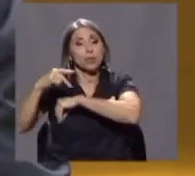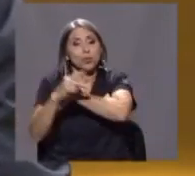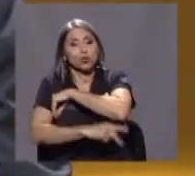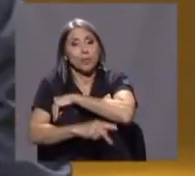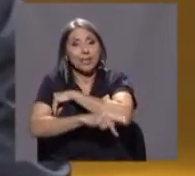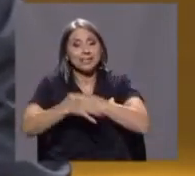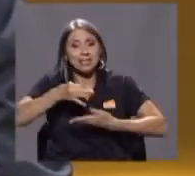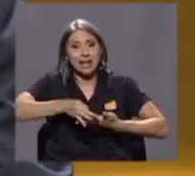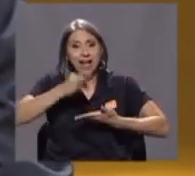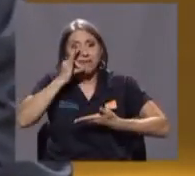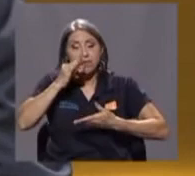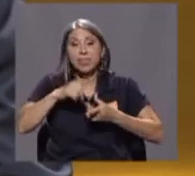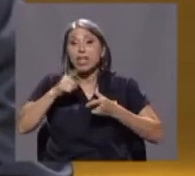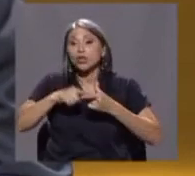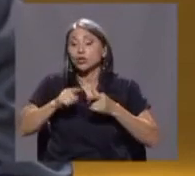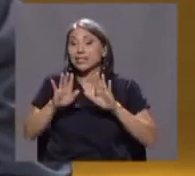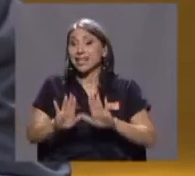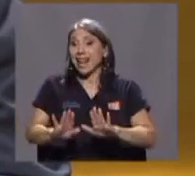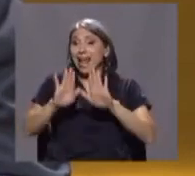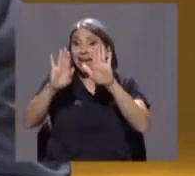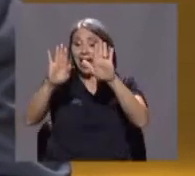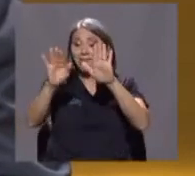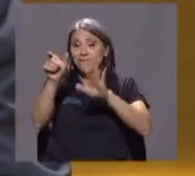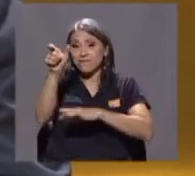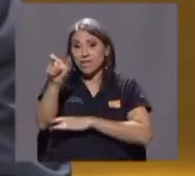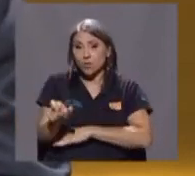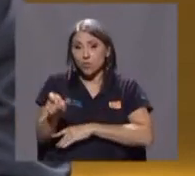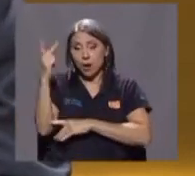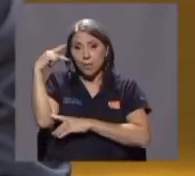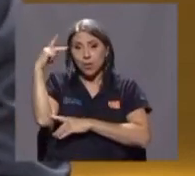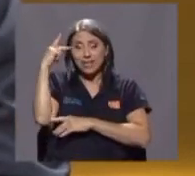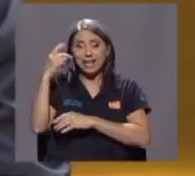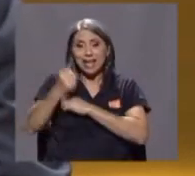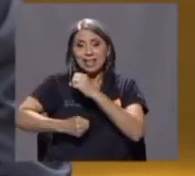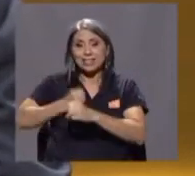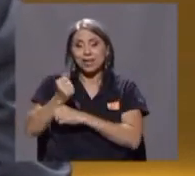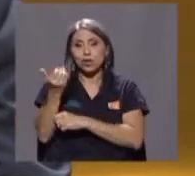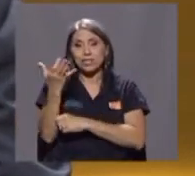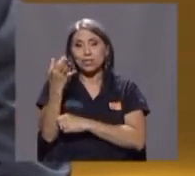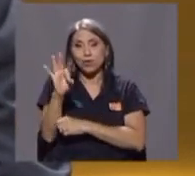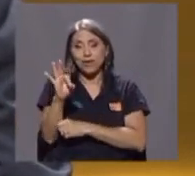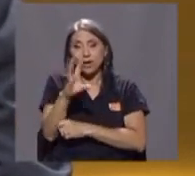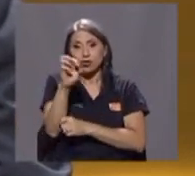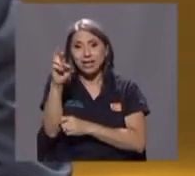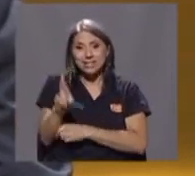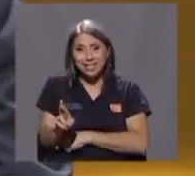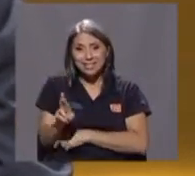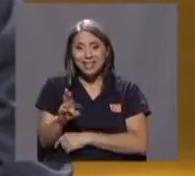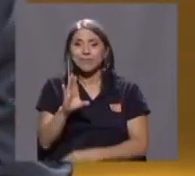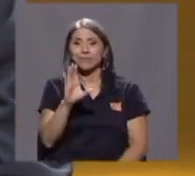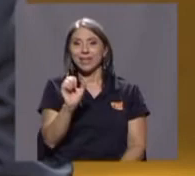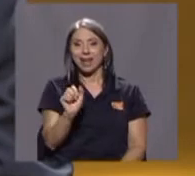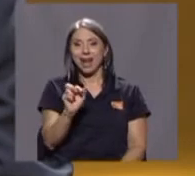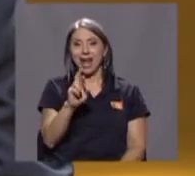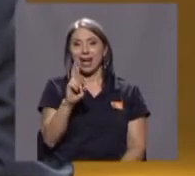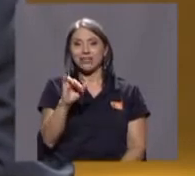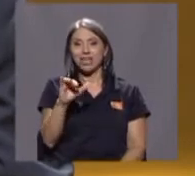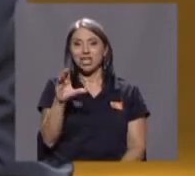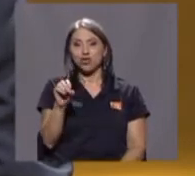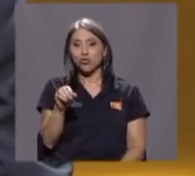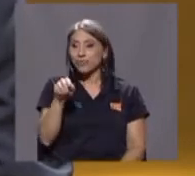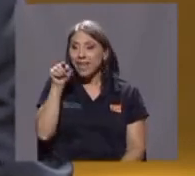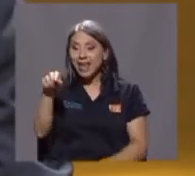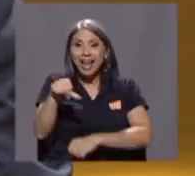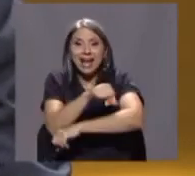es la gran figura política del siglo XIX costarricense. Es el arquitecto del Estado costarricense y creo